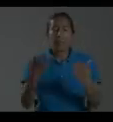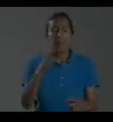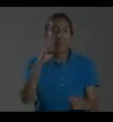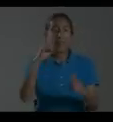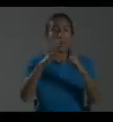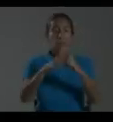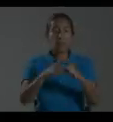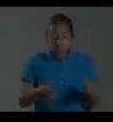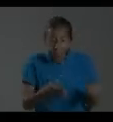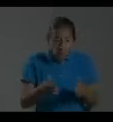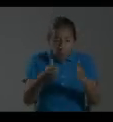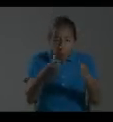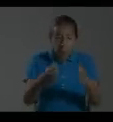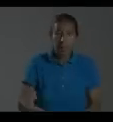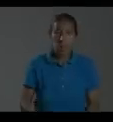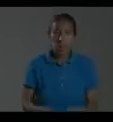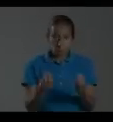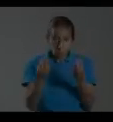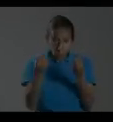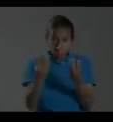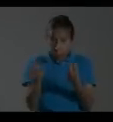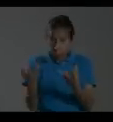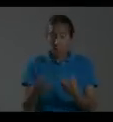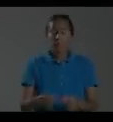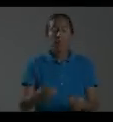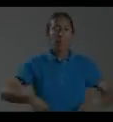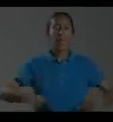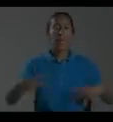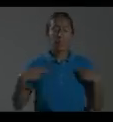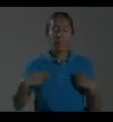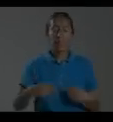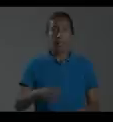en tiempo futuro. Pero ahora en